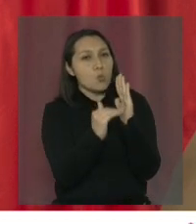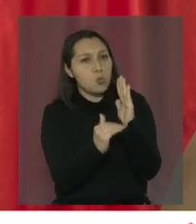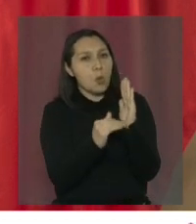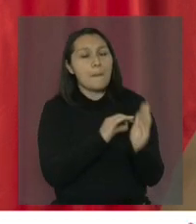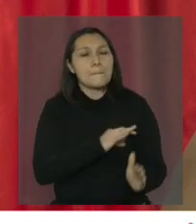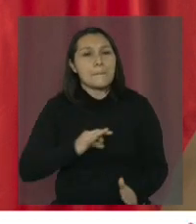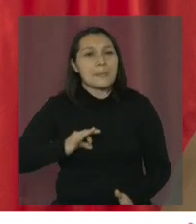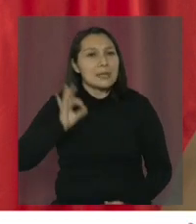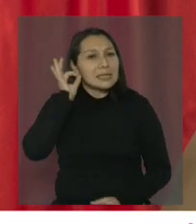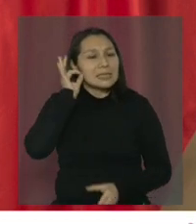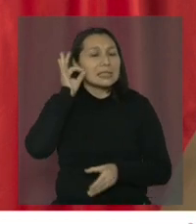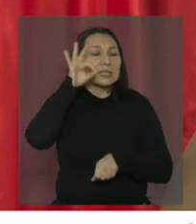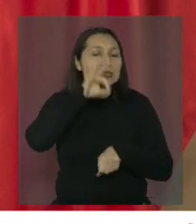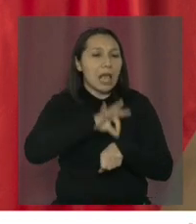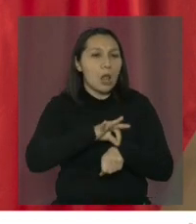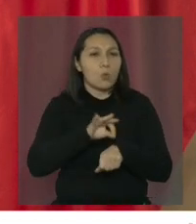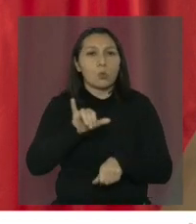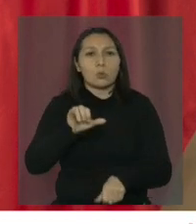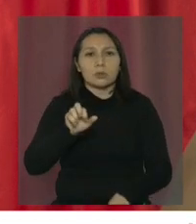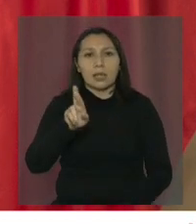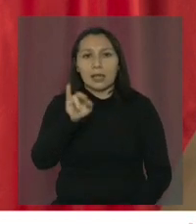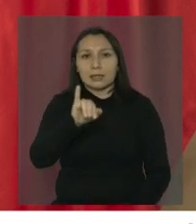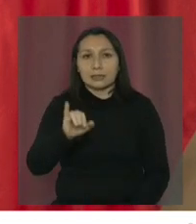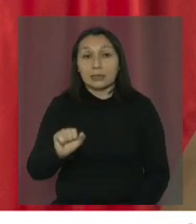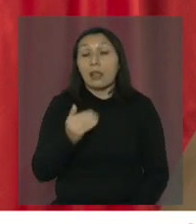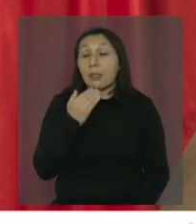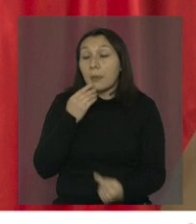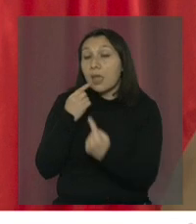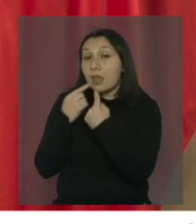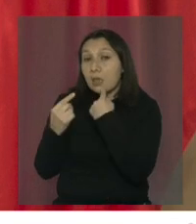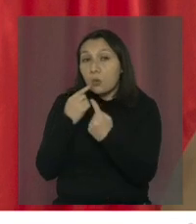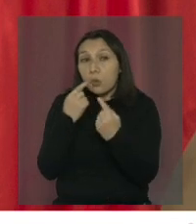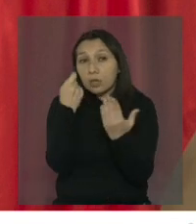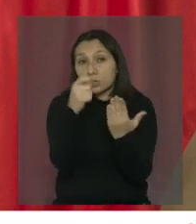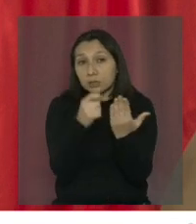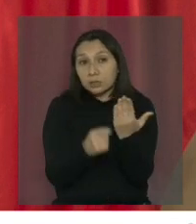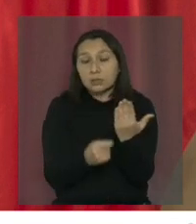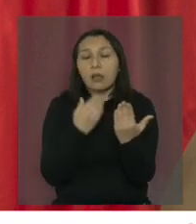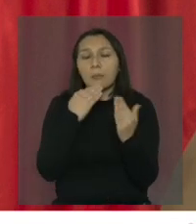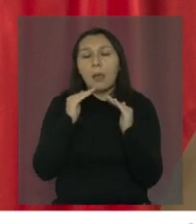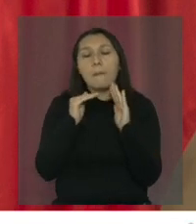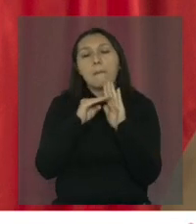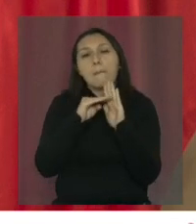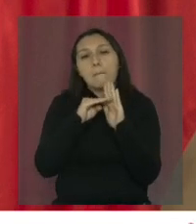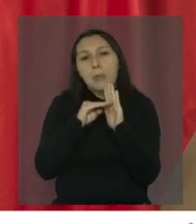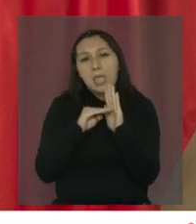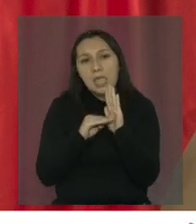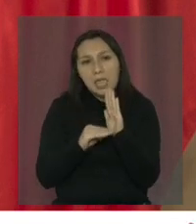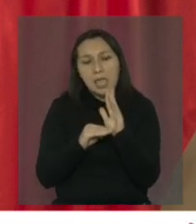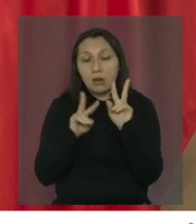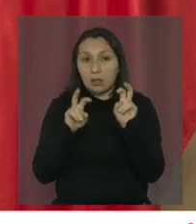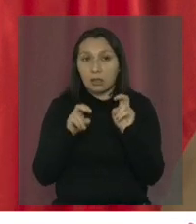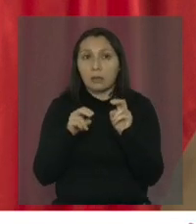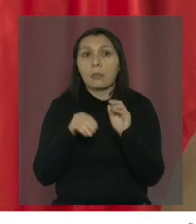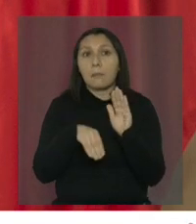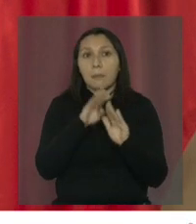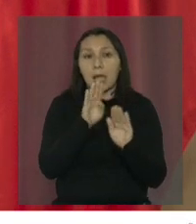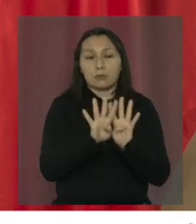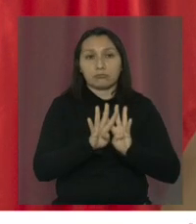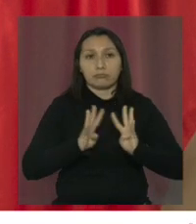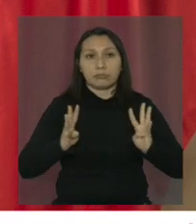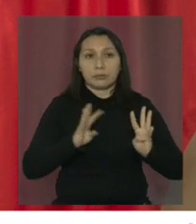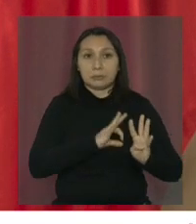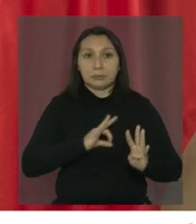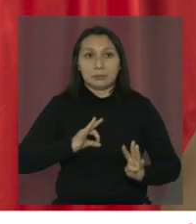ministra de salud garza también en las encuestas se ha dado cuenta una baja en el amplio gabinete de